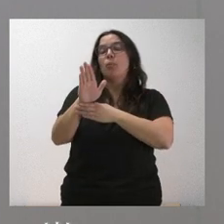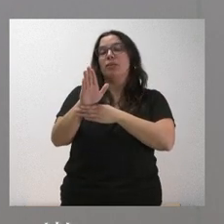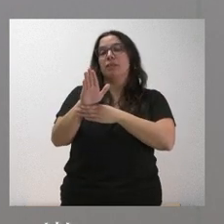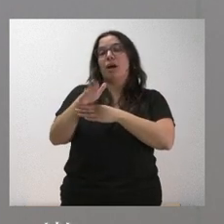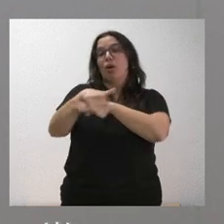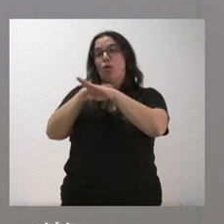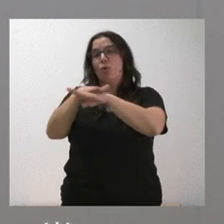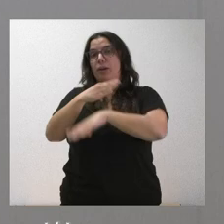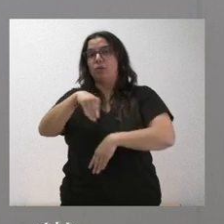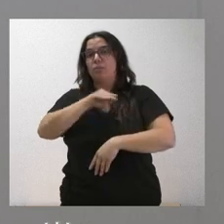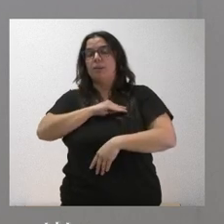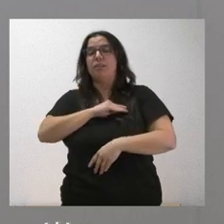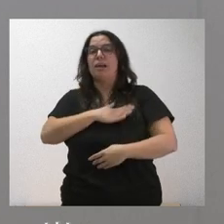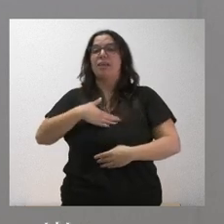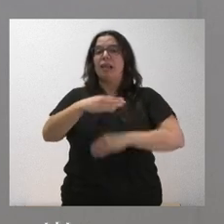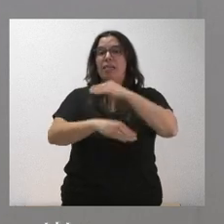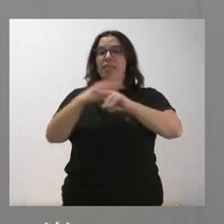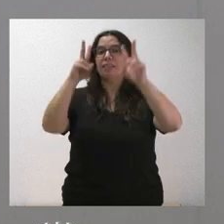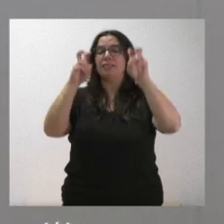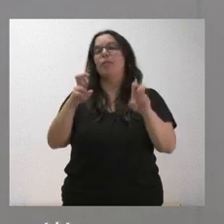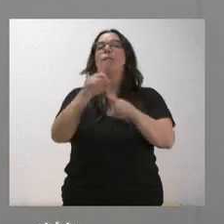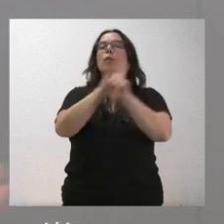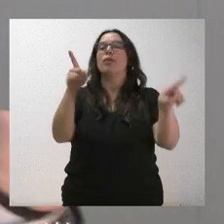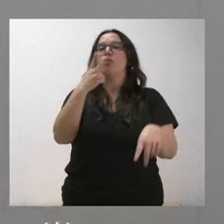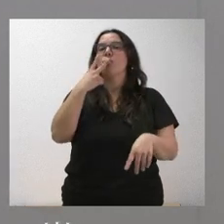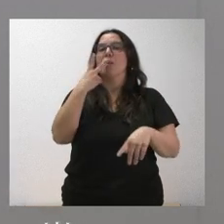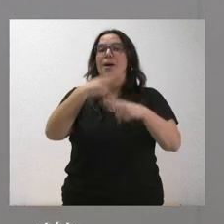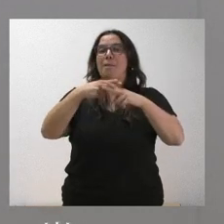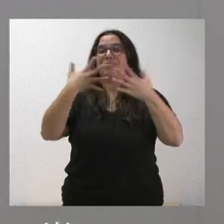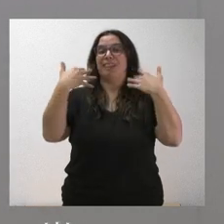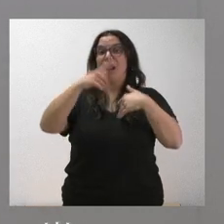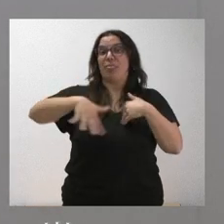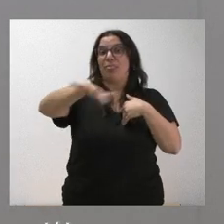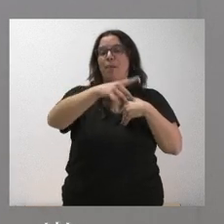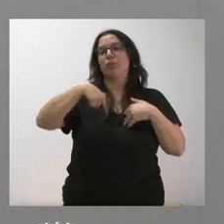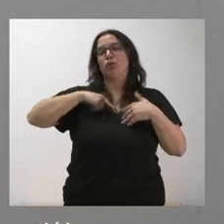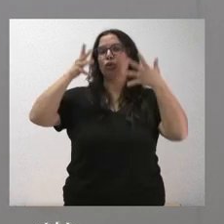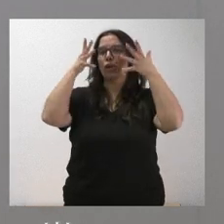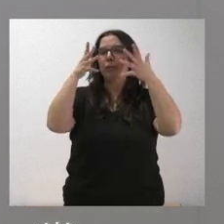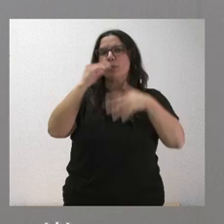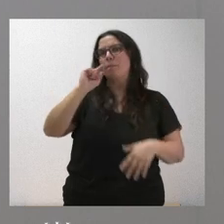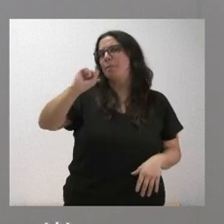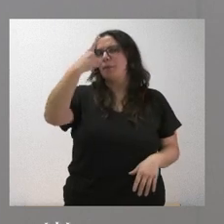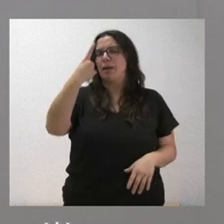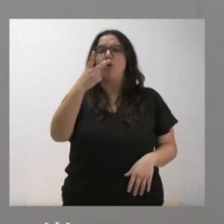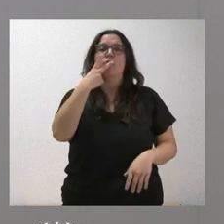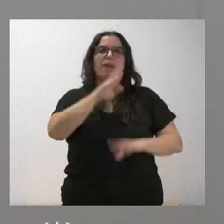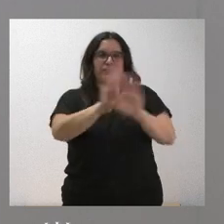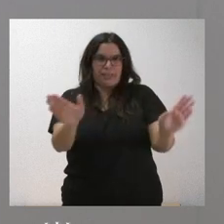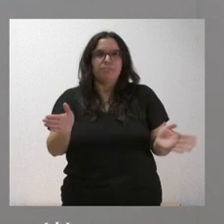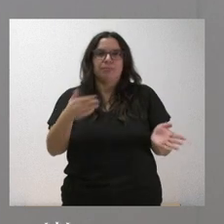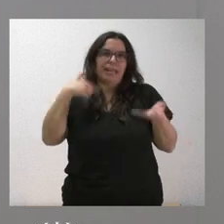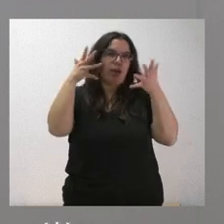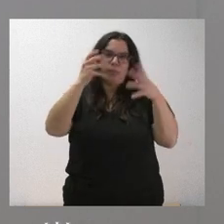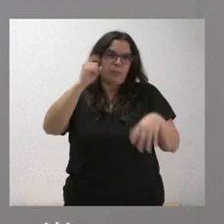gobierno en relación con el tema de la prohibición de fumar la primera recomendación que nosotros hacemos a los los ciudadanos es que dejen de fumar y por